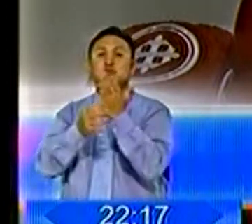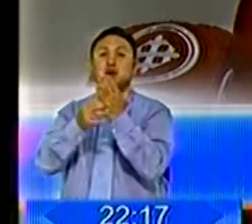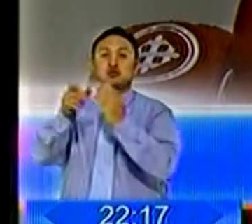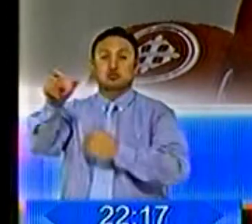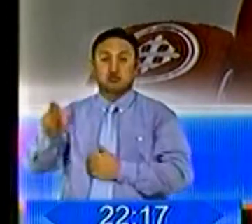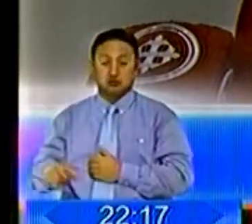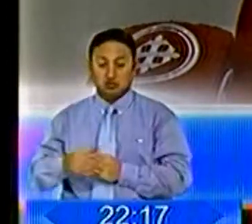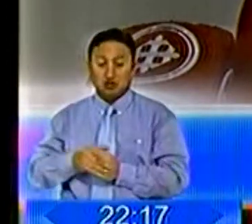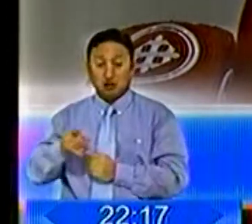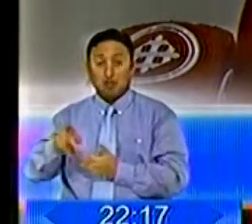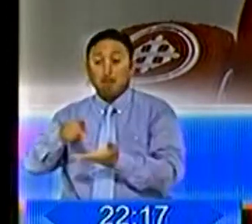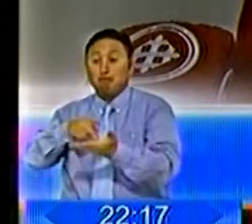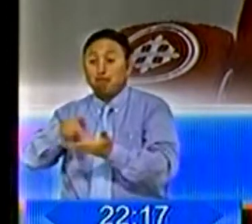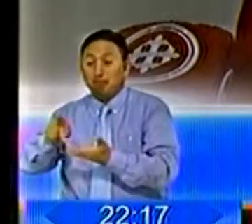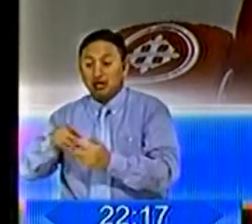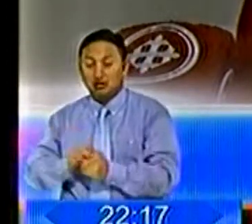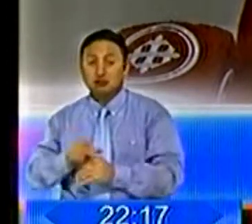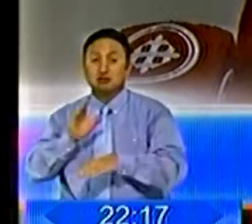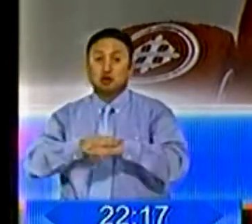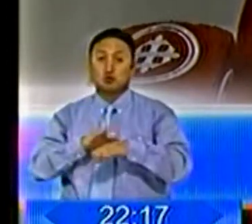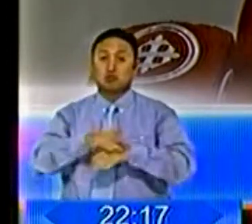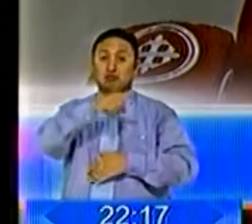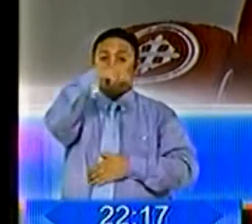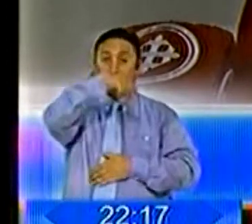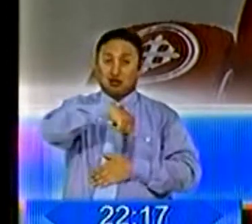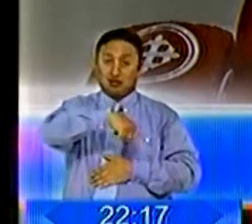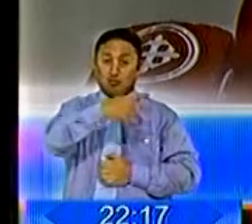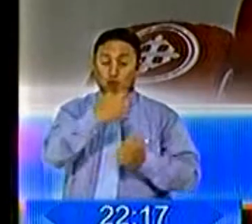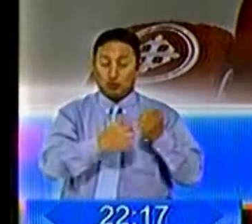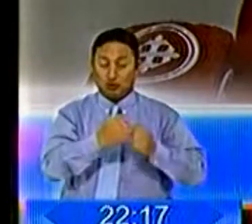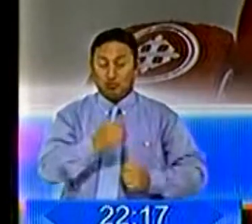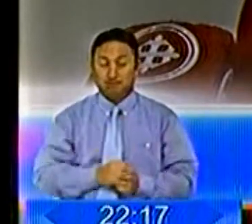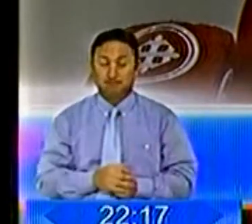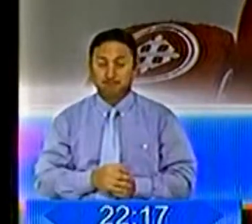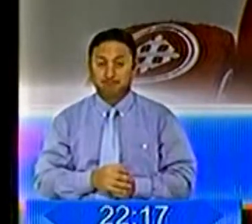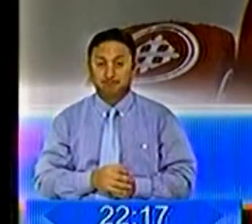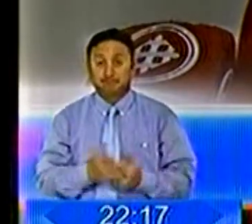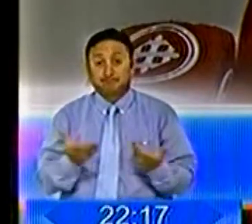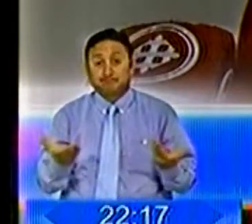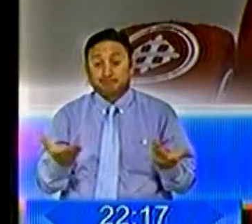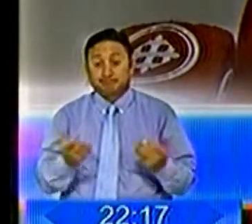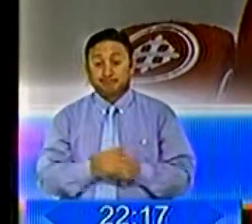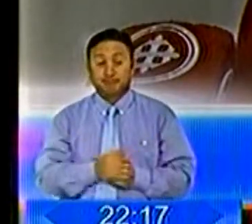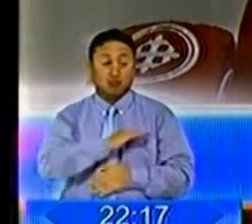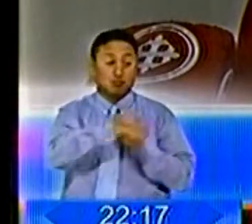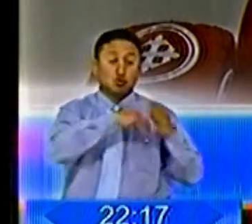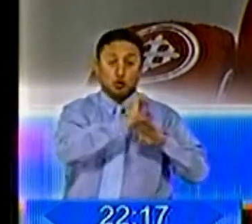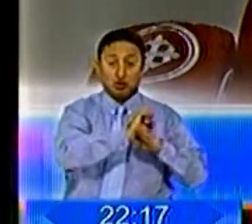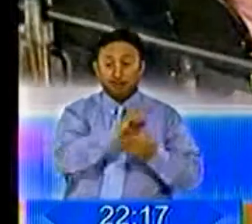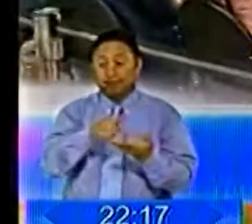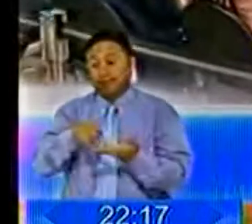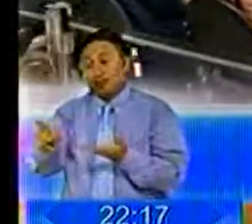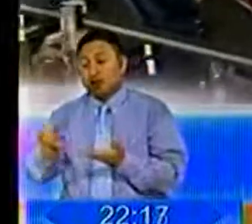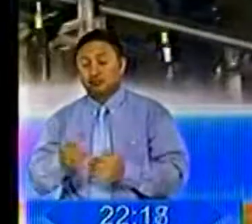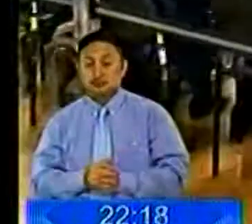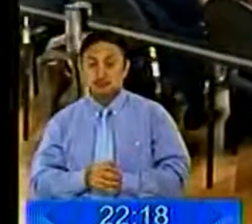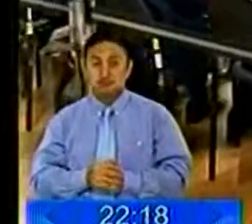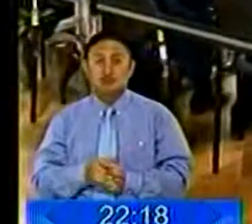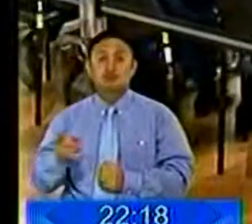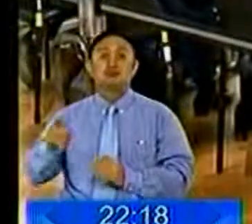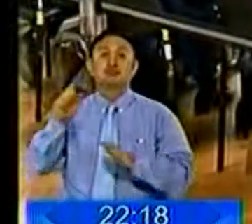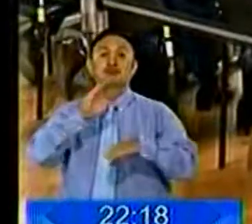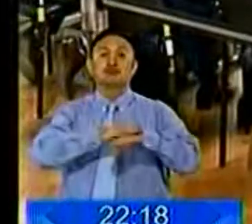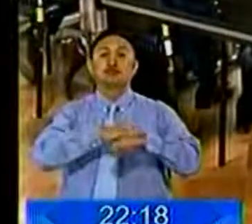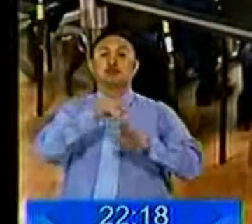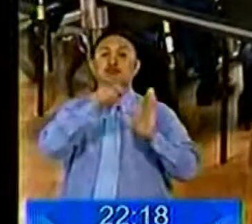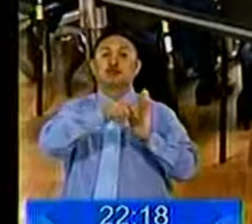la indemnización que va a ocasionar este caso. Y eso lo vamos a pagar todos los ecuatorianos. Esto mientras los abogados de